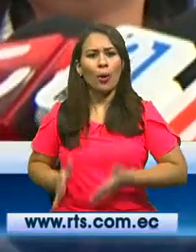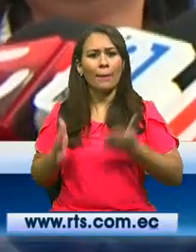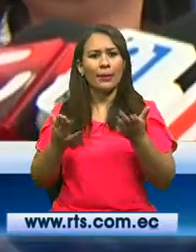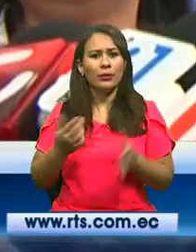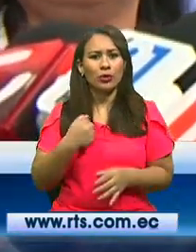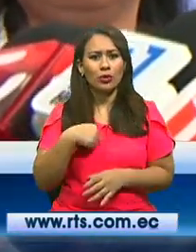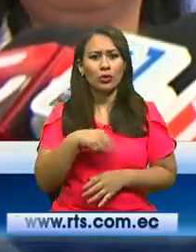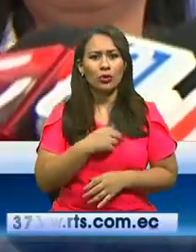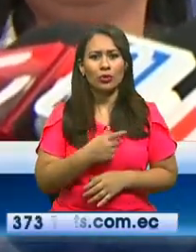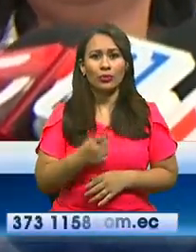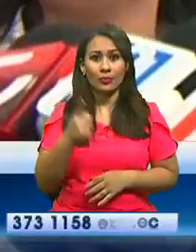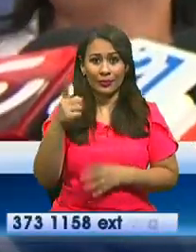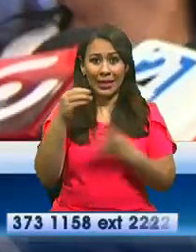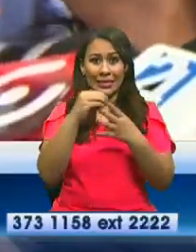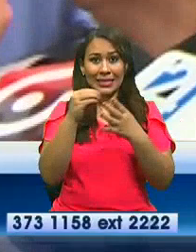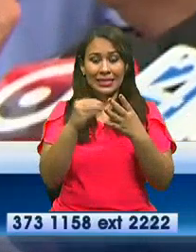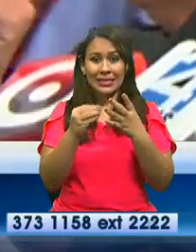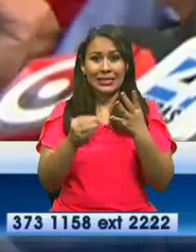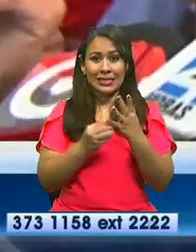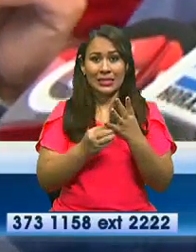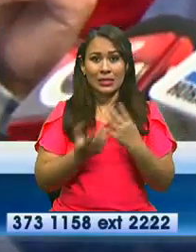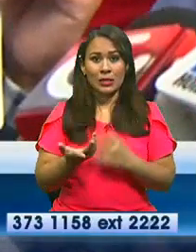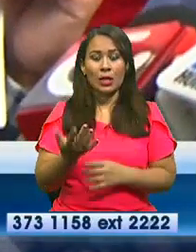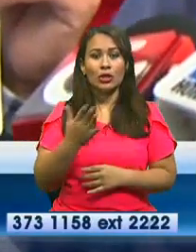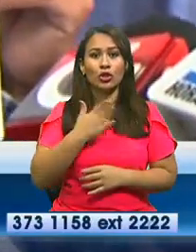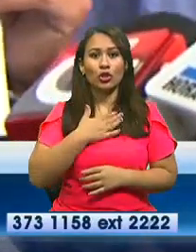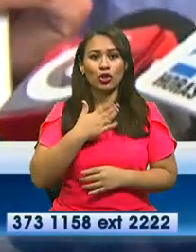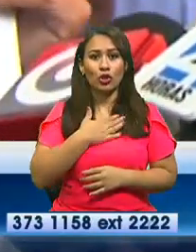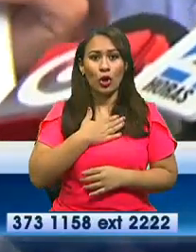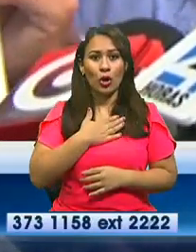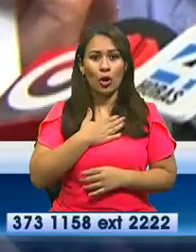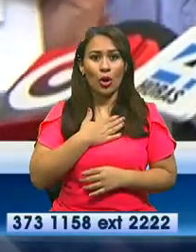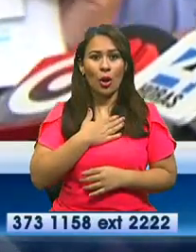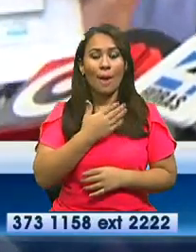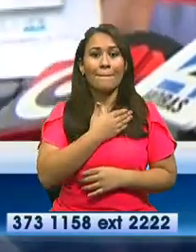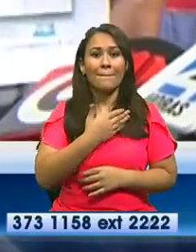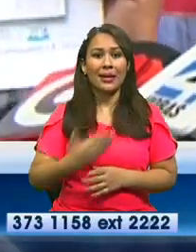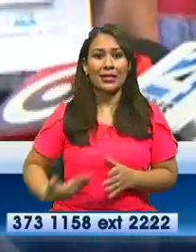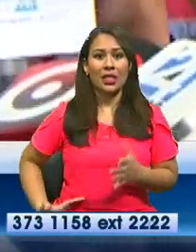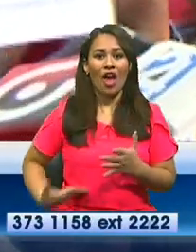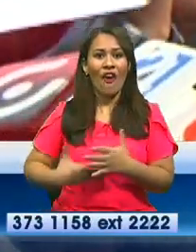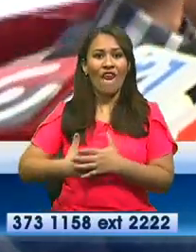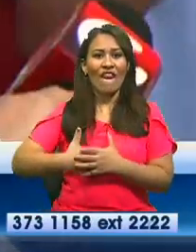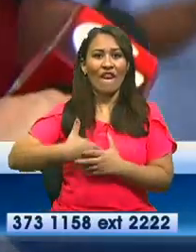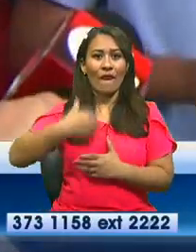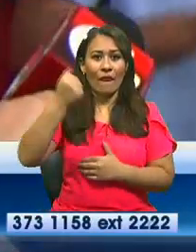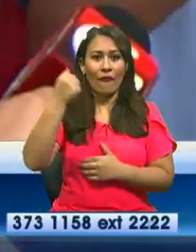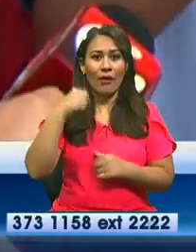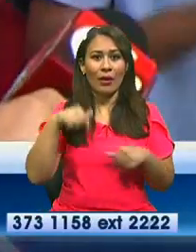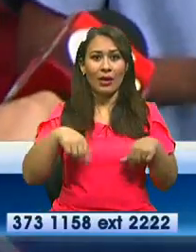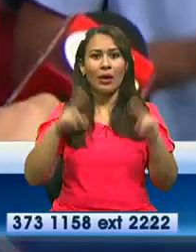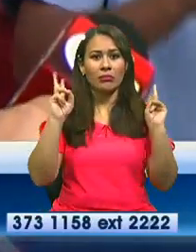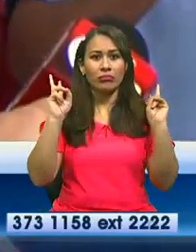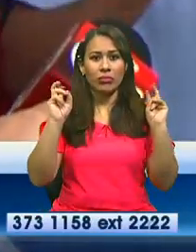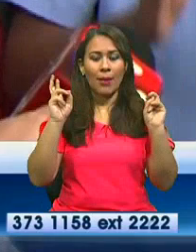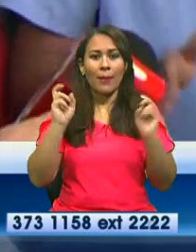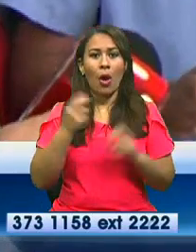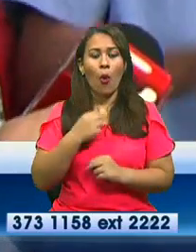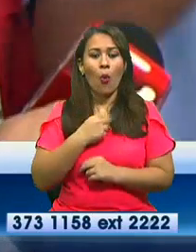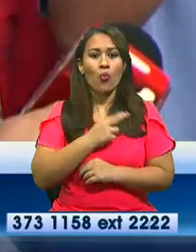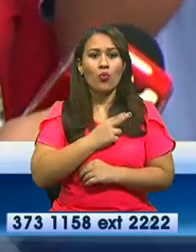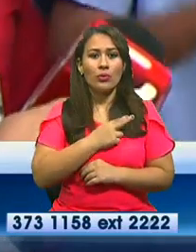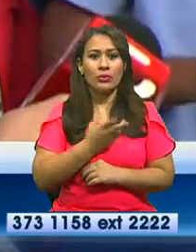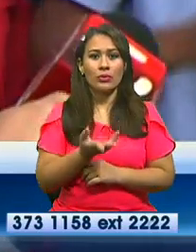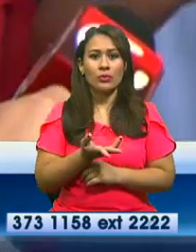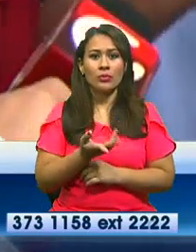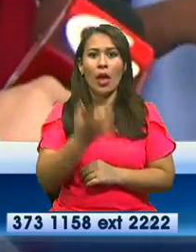Entonces, usted representa a la CENESIT. No, yo soy compañero. Presidente de la Facultad de Administración, compañero. ¿Por qué durante el tiempo de la